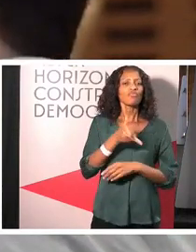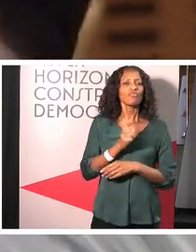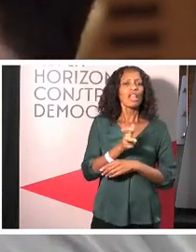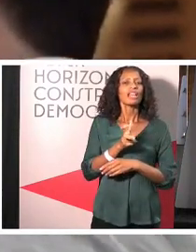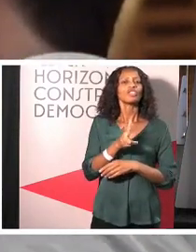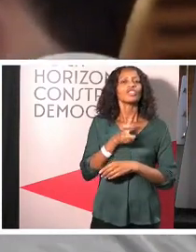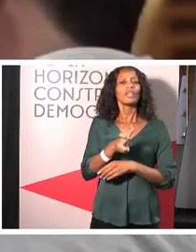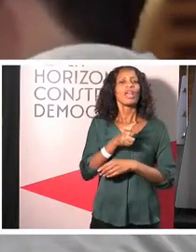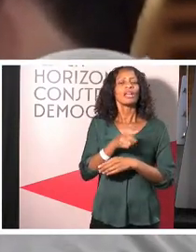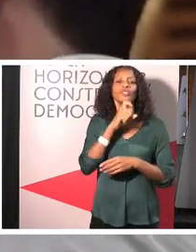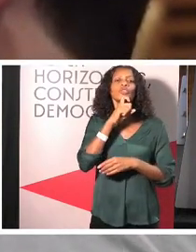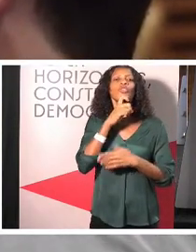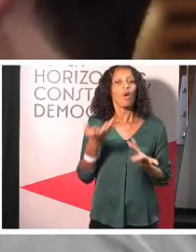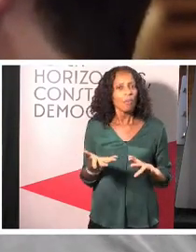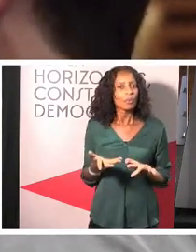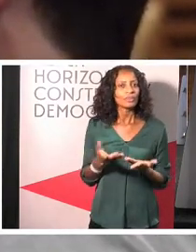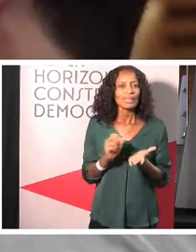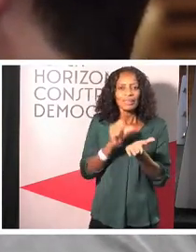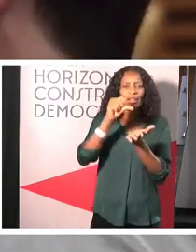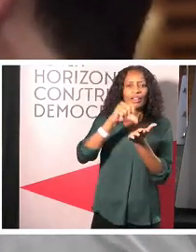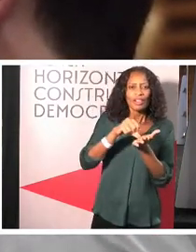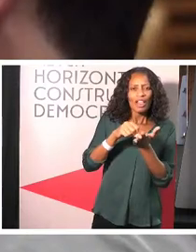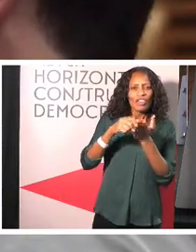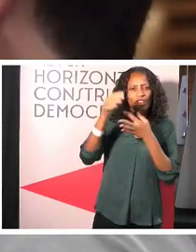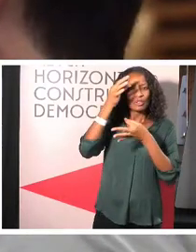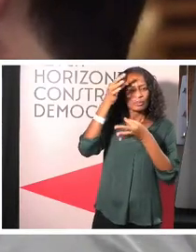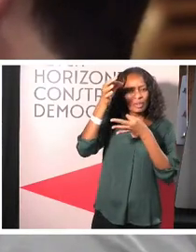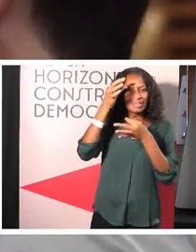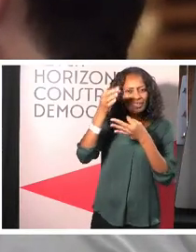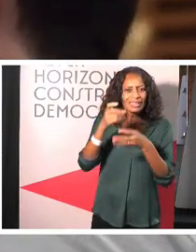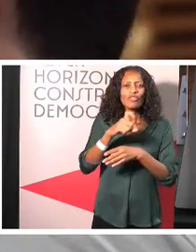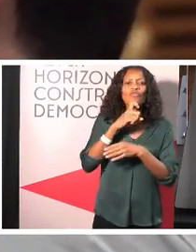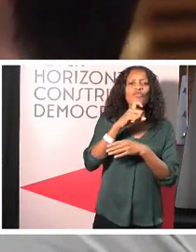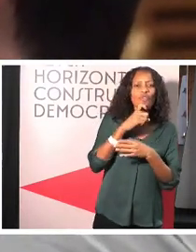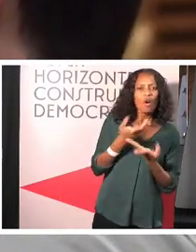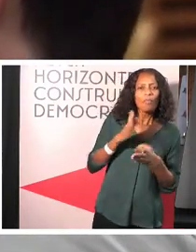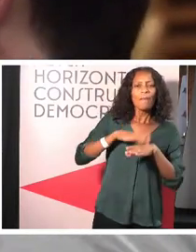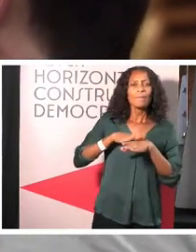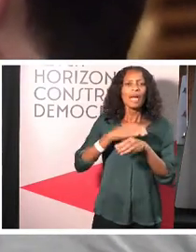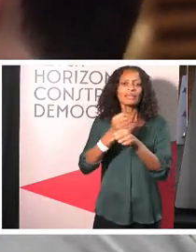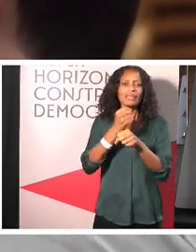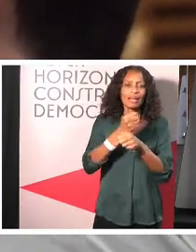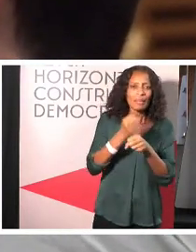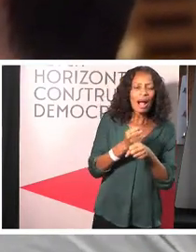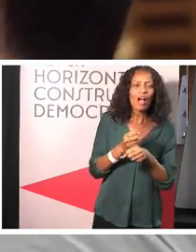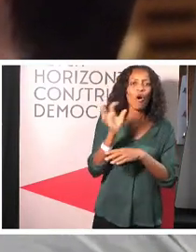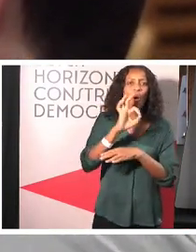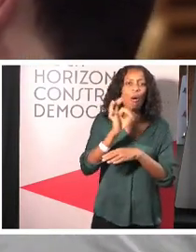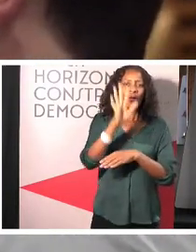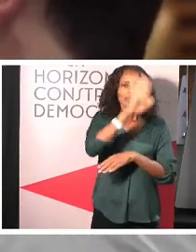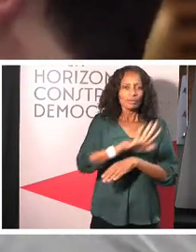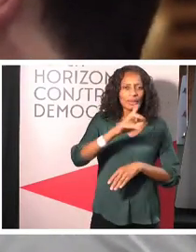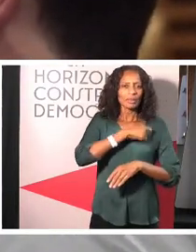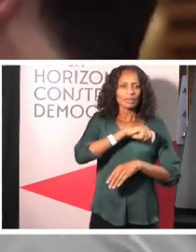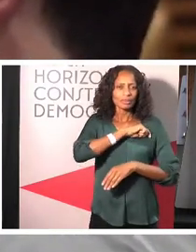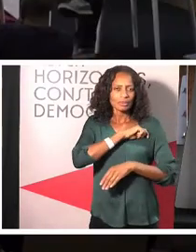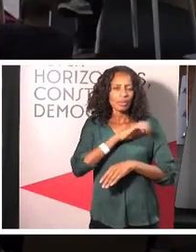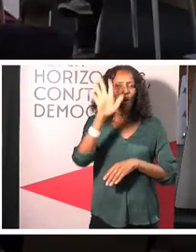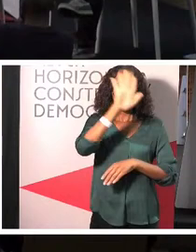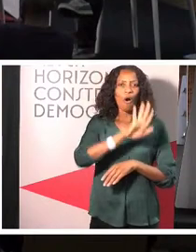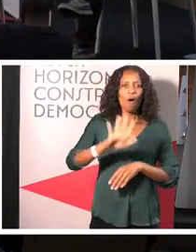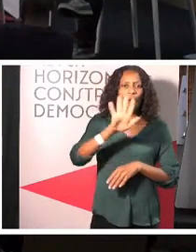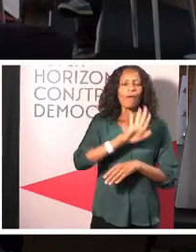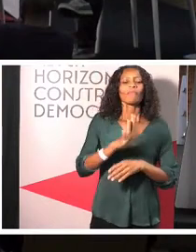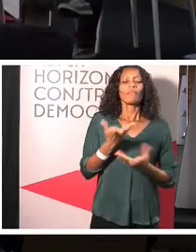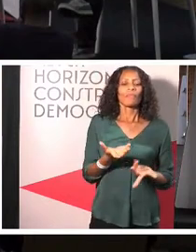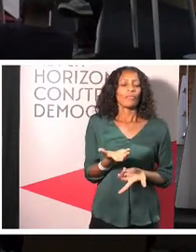retire, y que cree centros de datos paneuropeos, o estatales, o regionales, y que invierta en cables transoceánicos, que son las